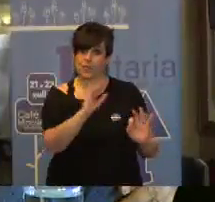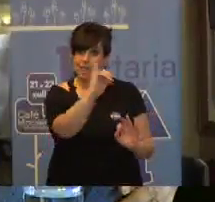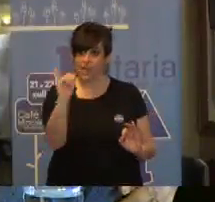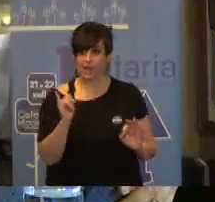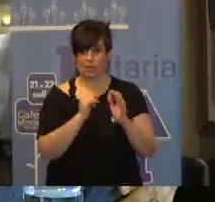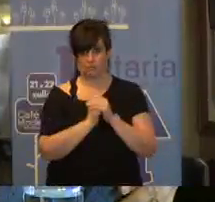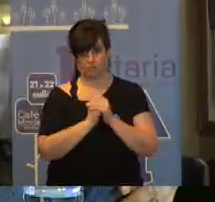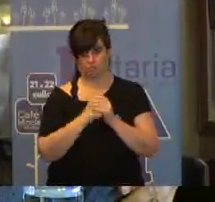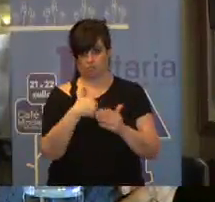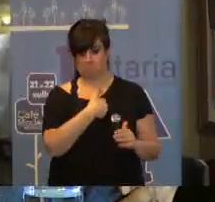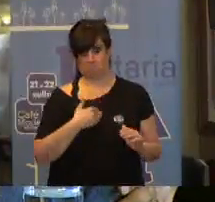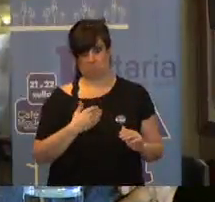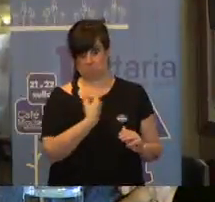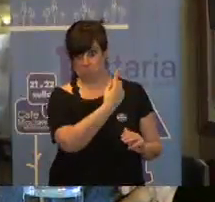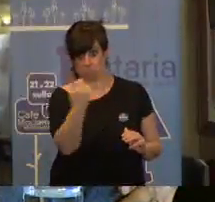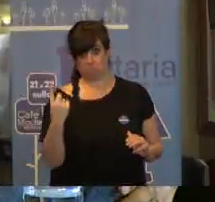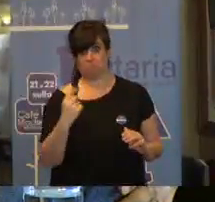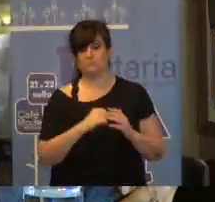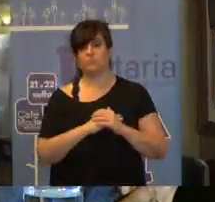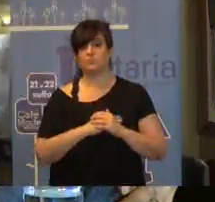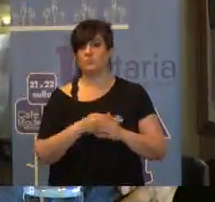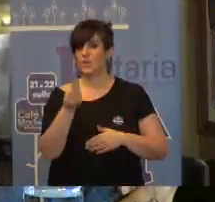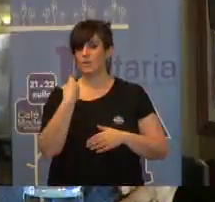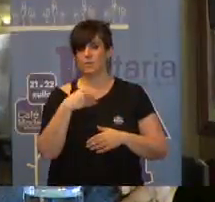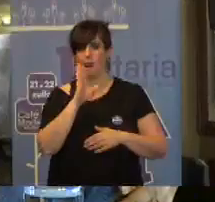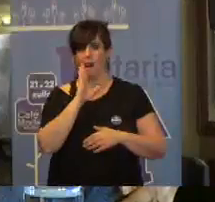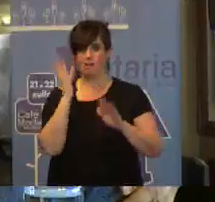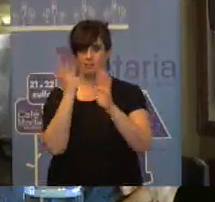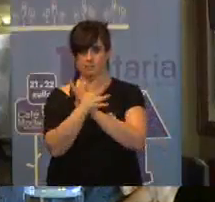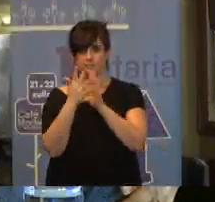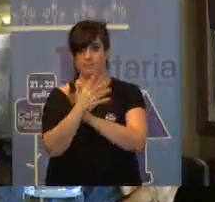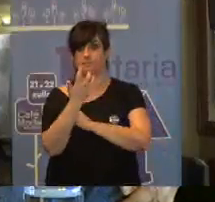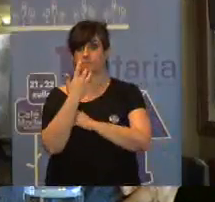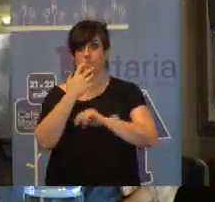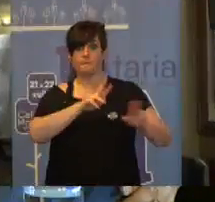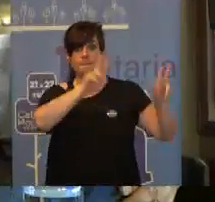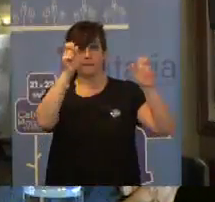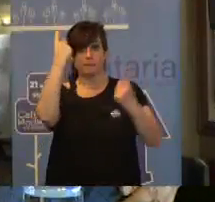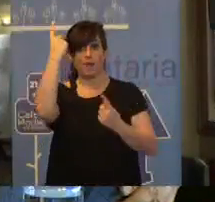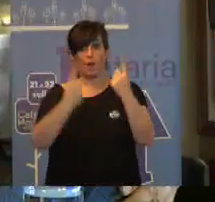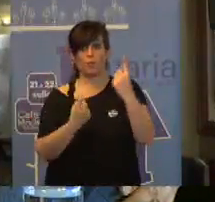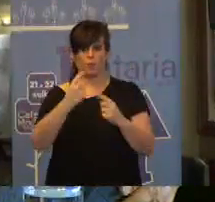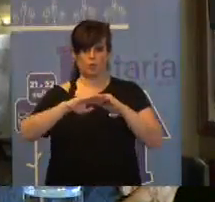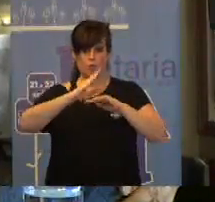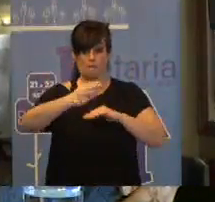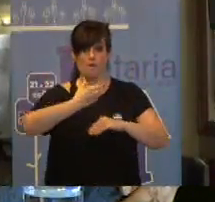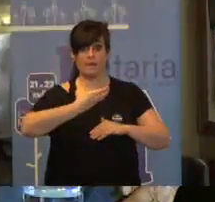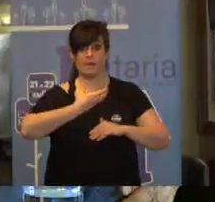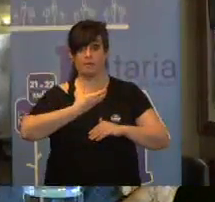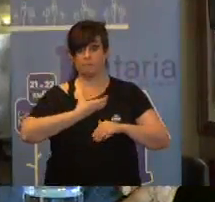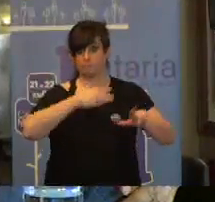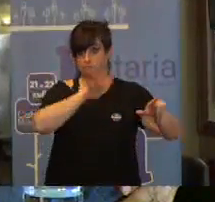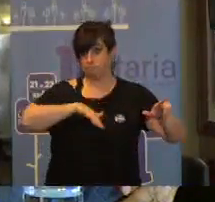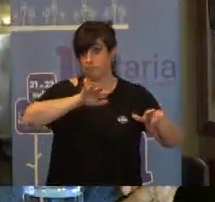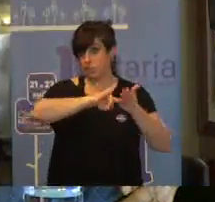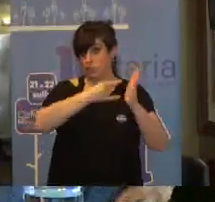de determinadas cousas, un pouco do que falaba antes. Hai cuestións que Marea Pontevedra non pode resolver a nivel local e que os